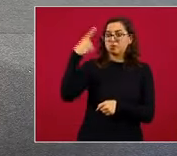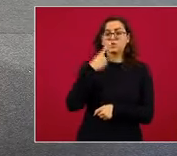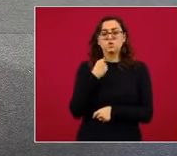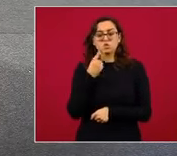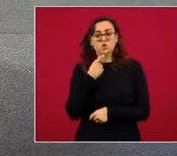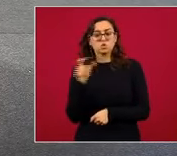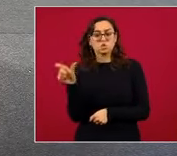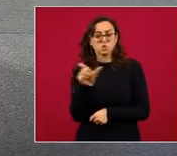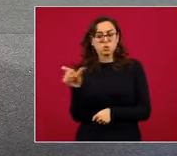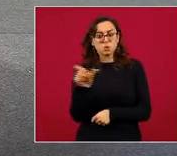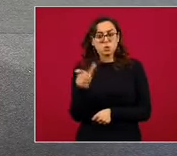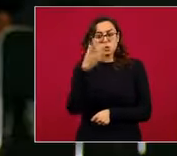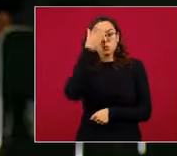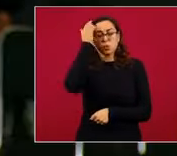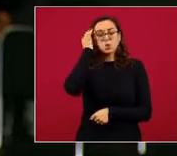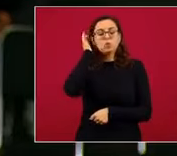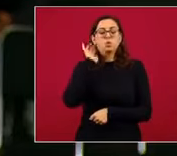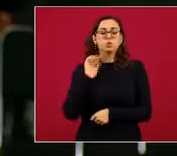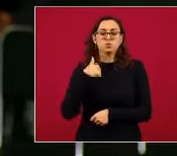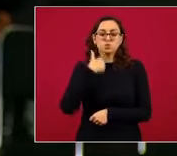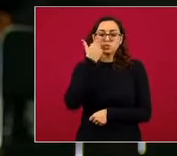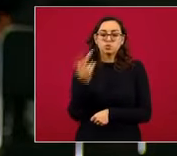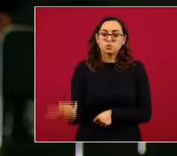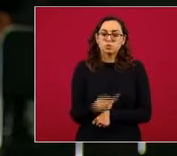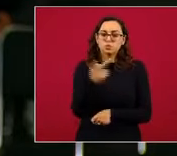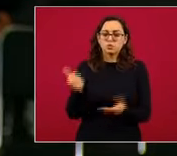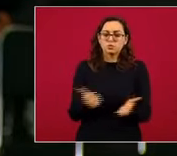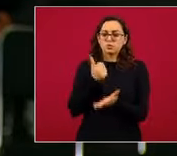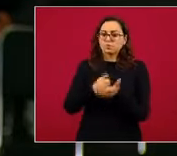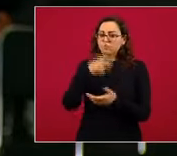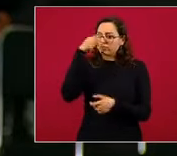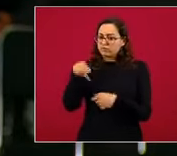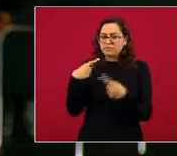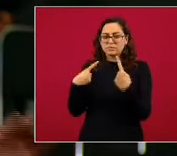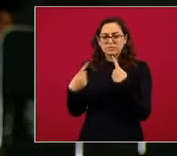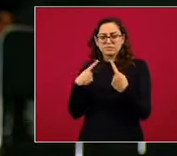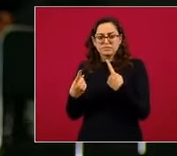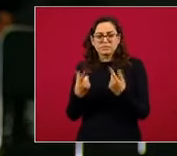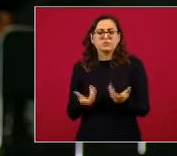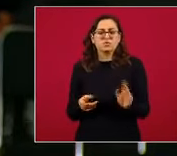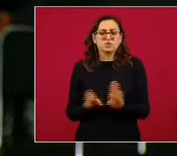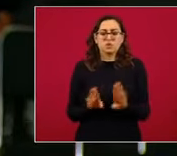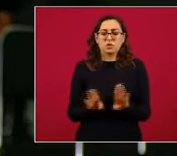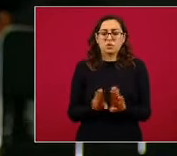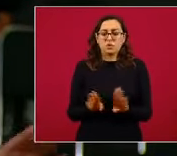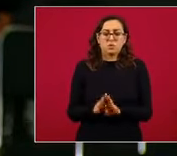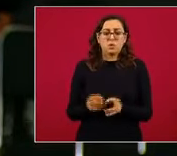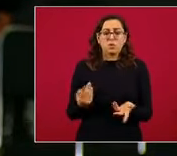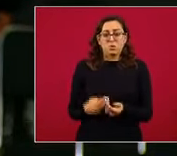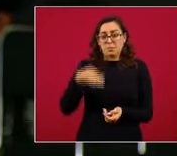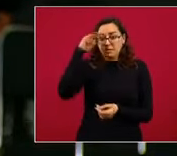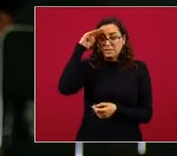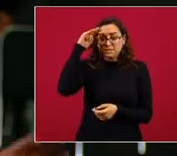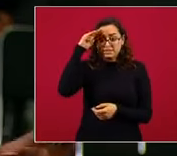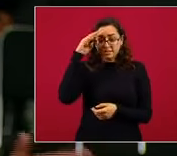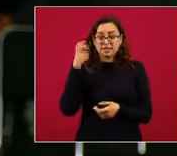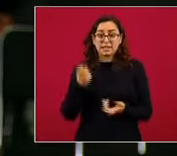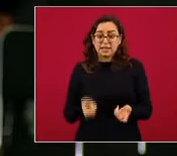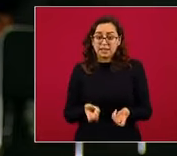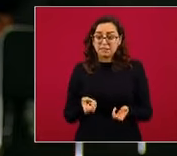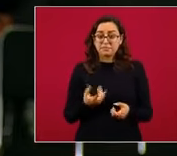preguntarle qué fue lo que se ha dialogado con las autoridades de la Ciudad de México, si, piensan mantener estas medidas